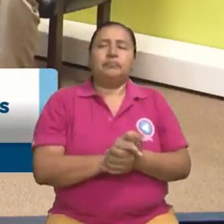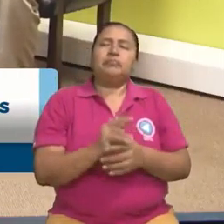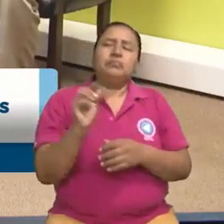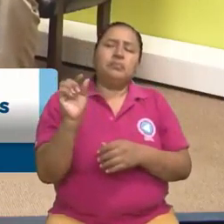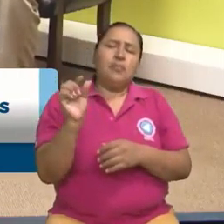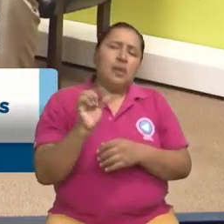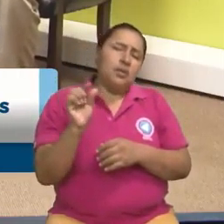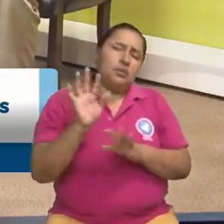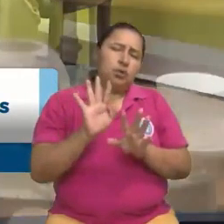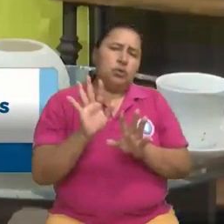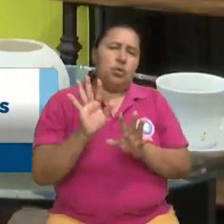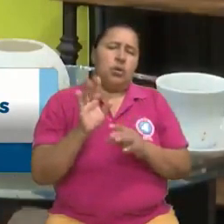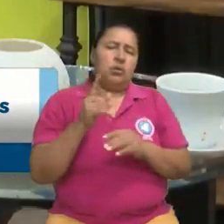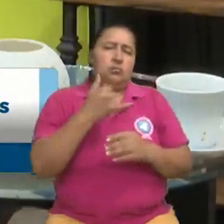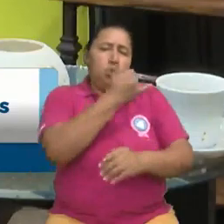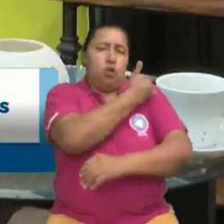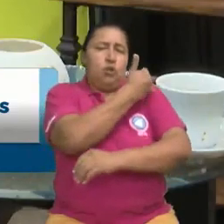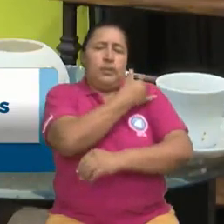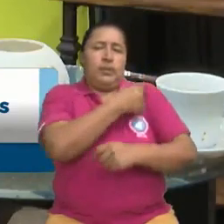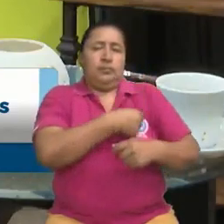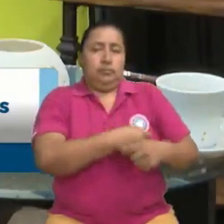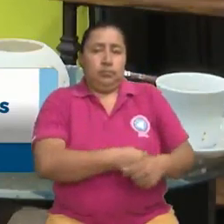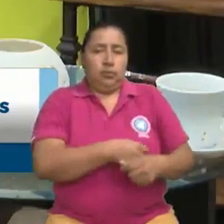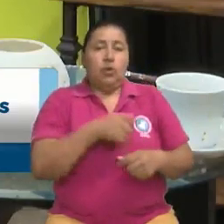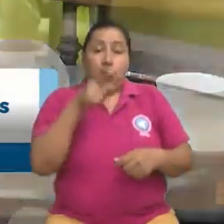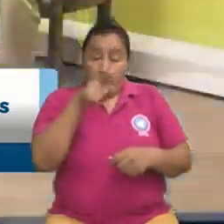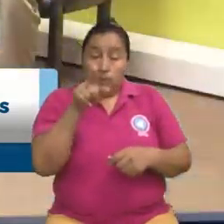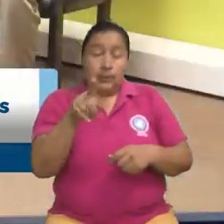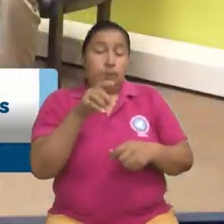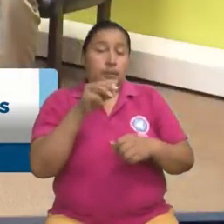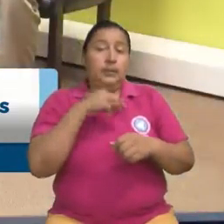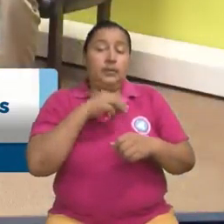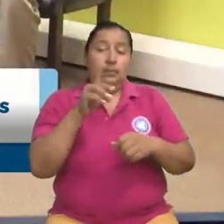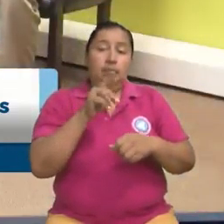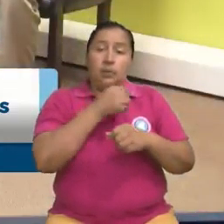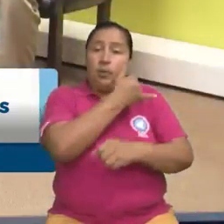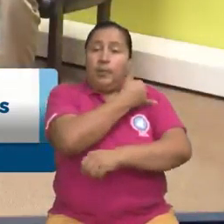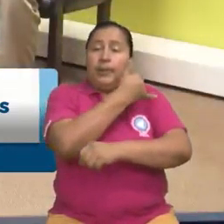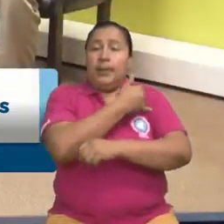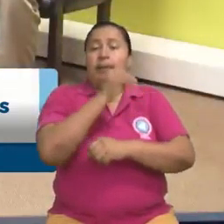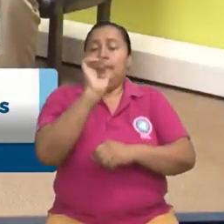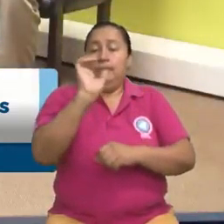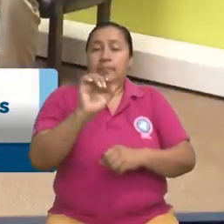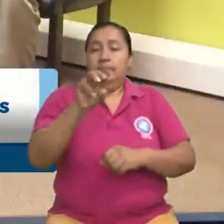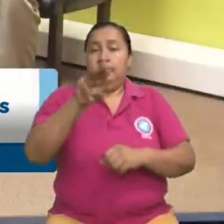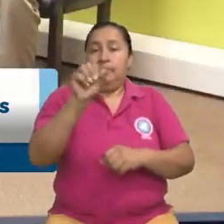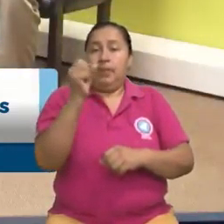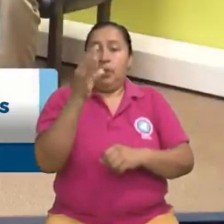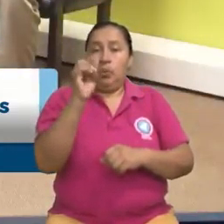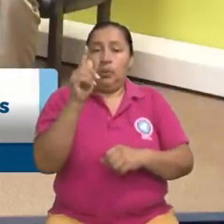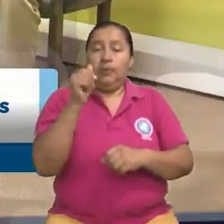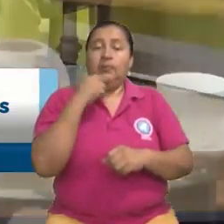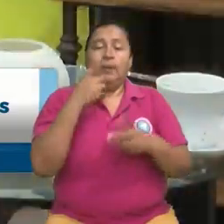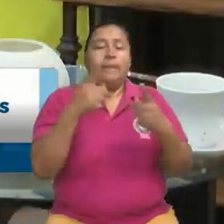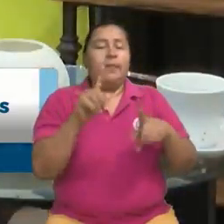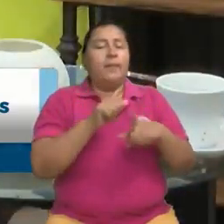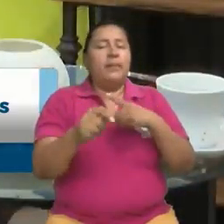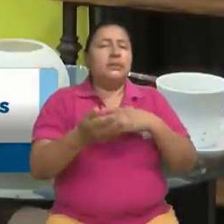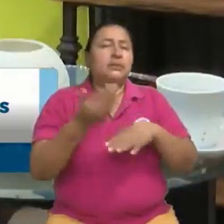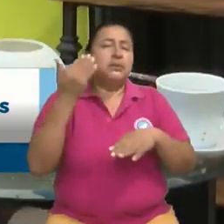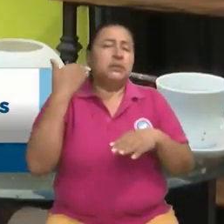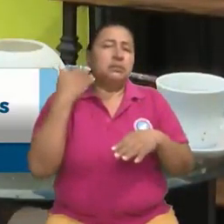Recientemente el Hospital Berta Calderón, usted es, sí, Manuel Jesús Rivera, así la mascota, es. Pero creo que hace meses atrás,